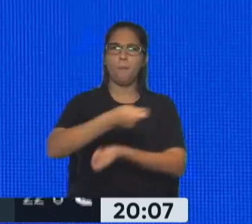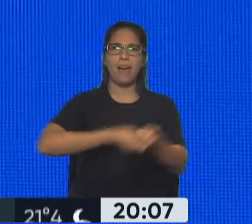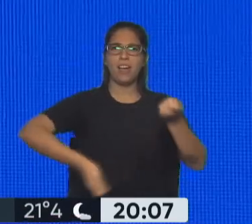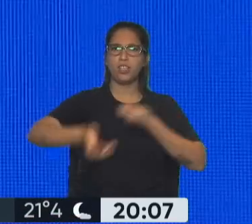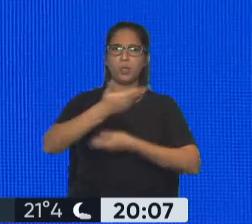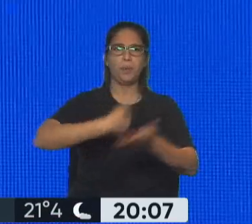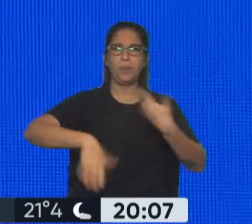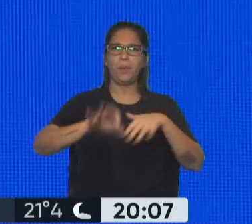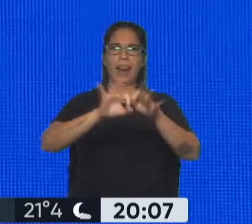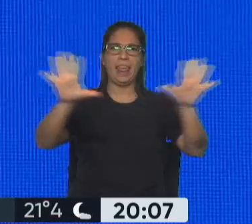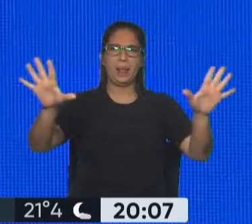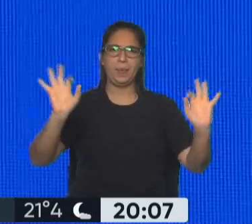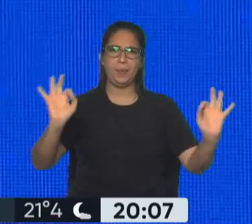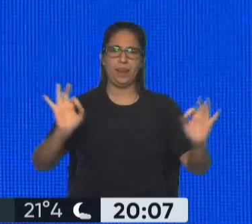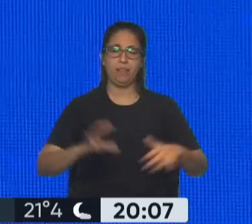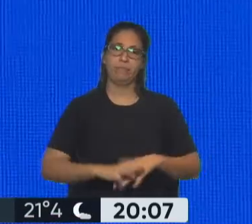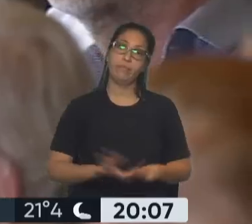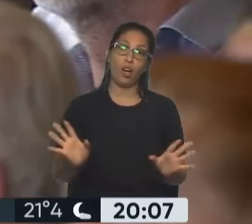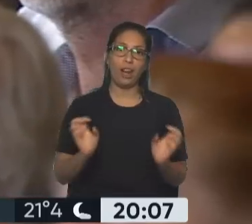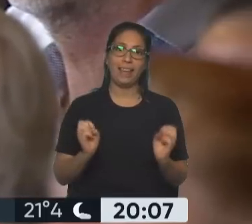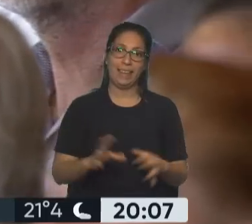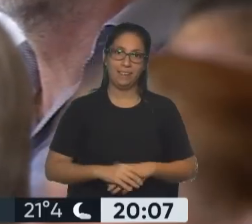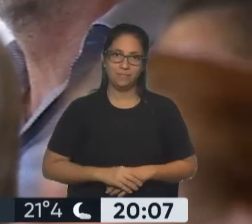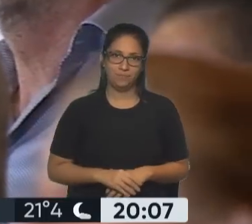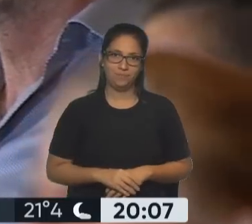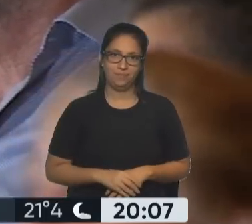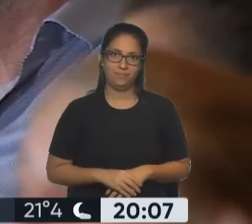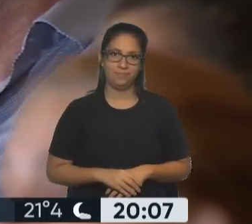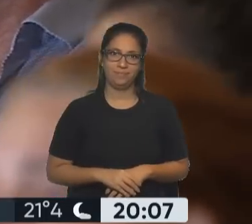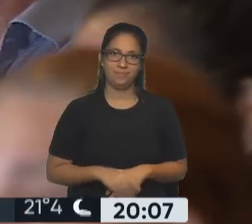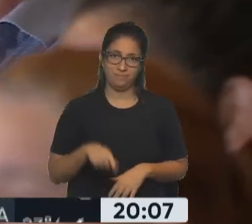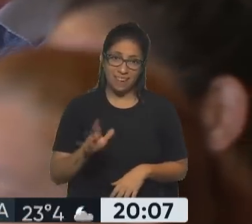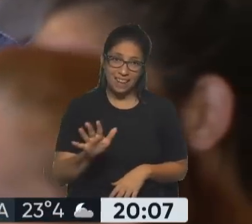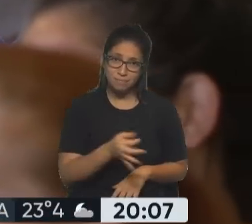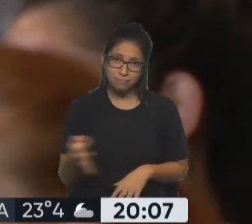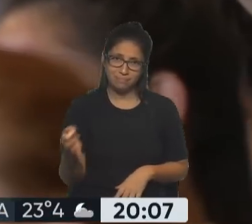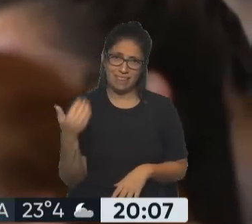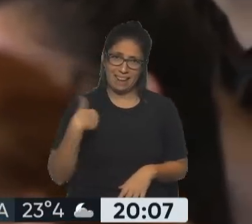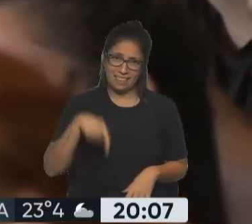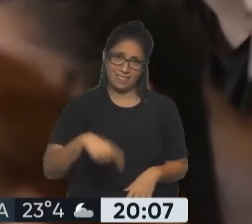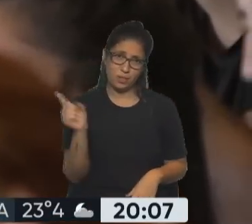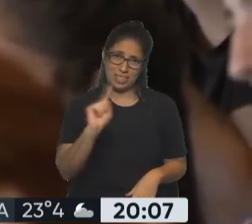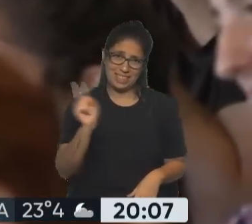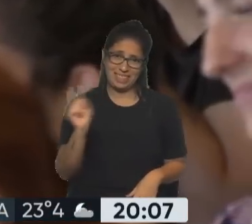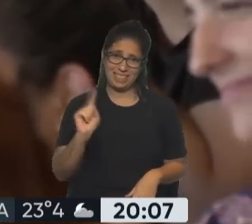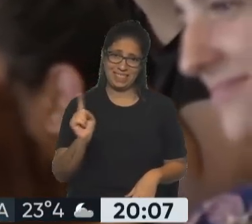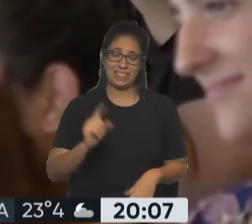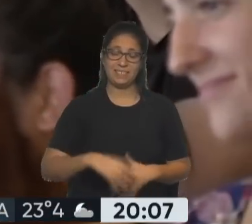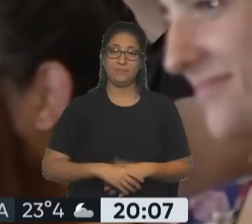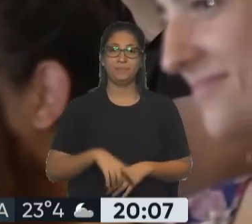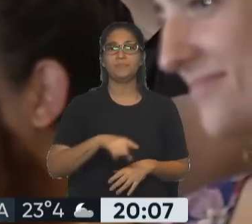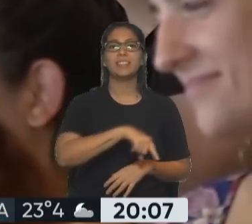circula libremente. Bueno, hola, ¿qué tal? Esto no estaría sucediendo en la República Argentina. Vamos a la